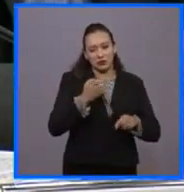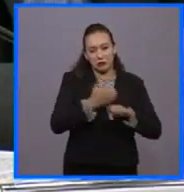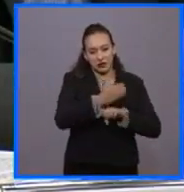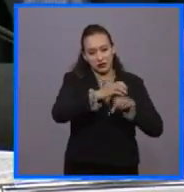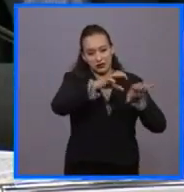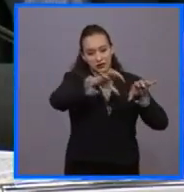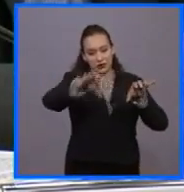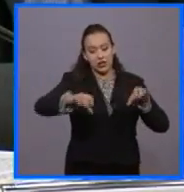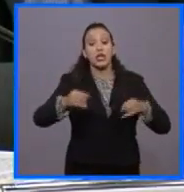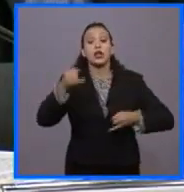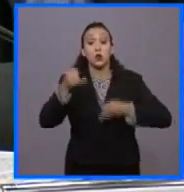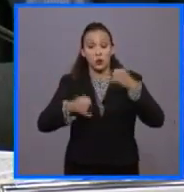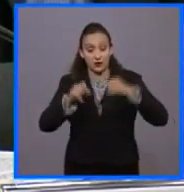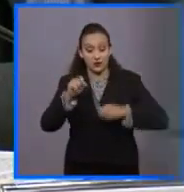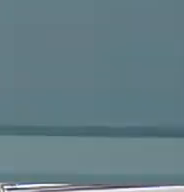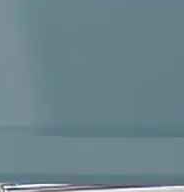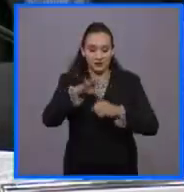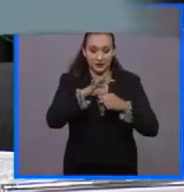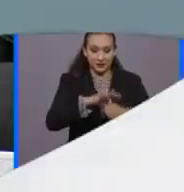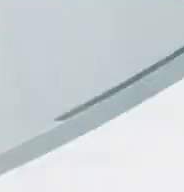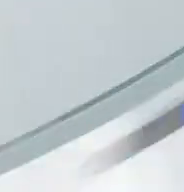jueces de distrito.